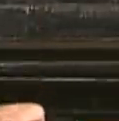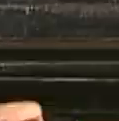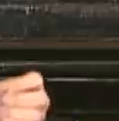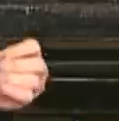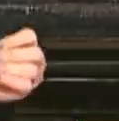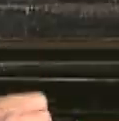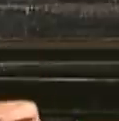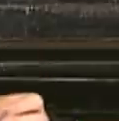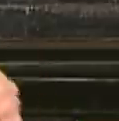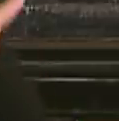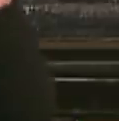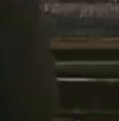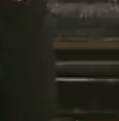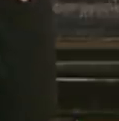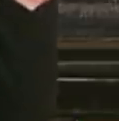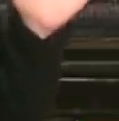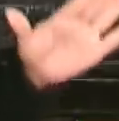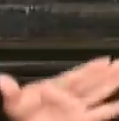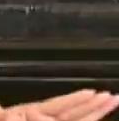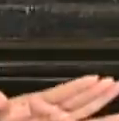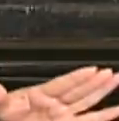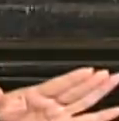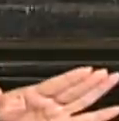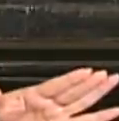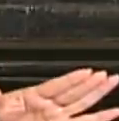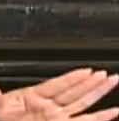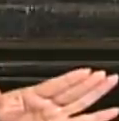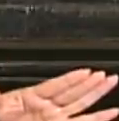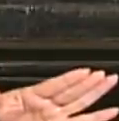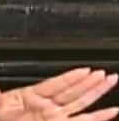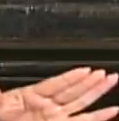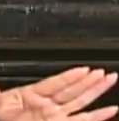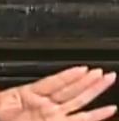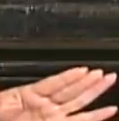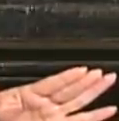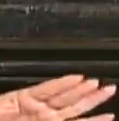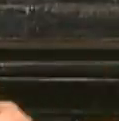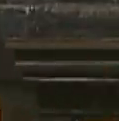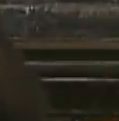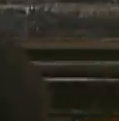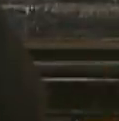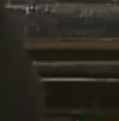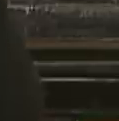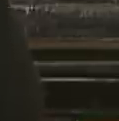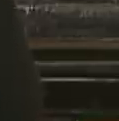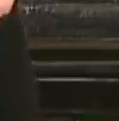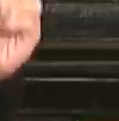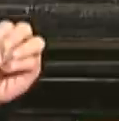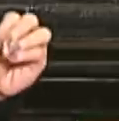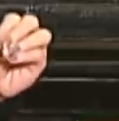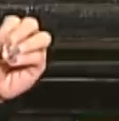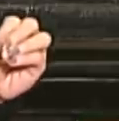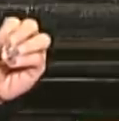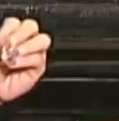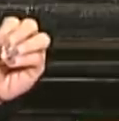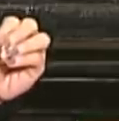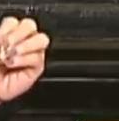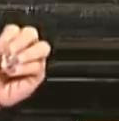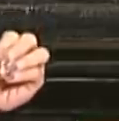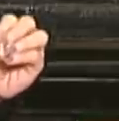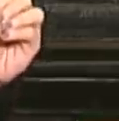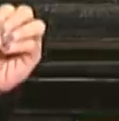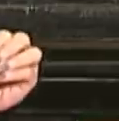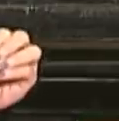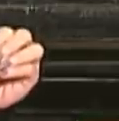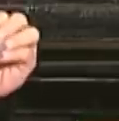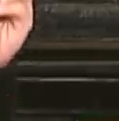foco del mercado Las Pulgas. Es parte del contexto en el que se ha desarrollado esta reunión y en el que han exhortado al cumplimiento de